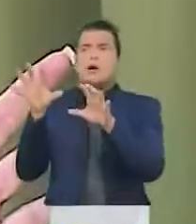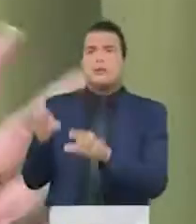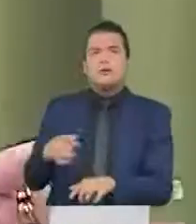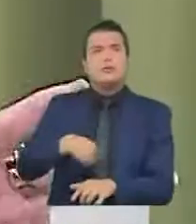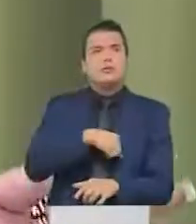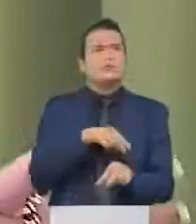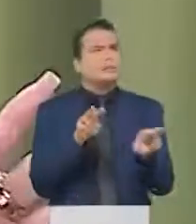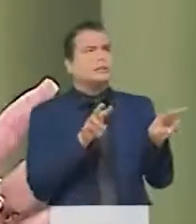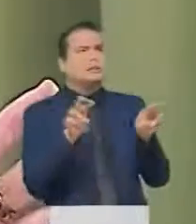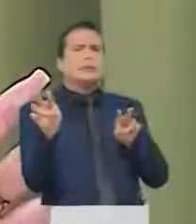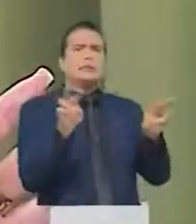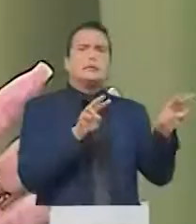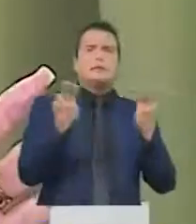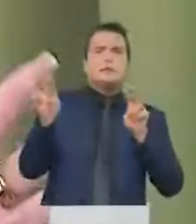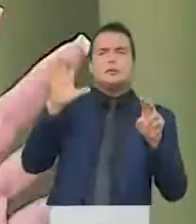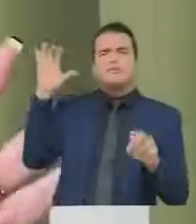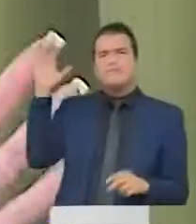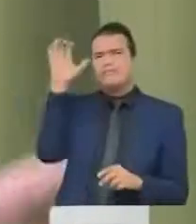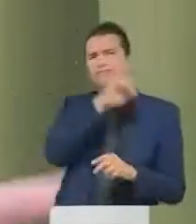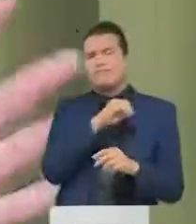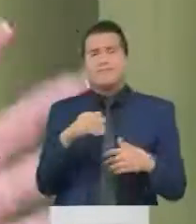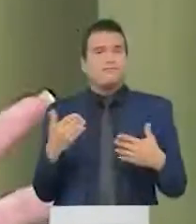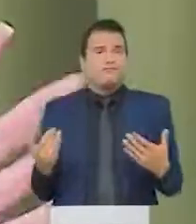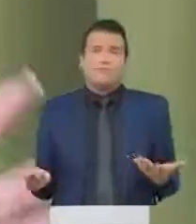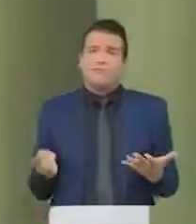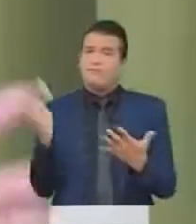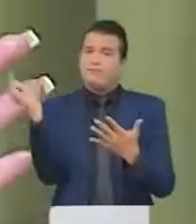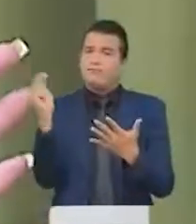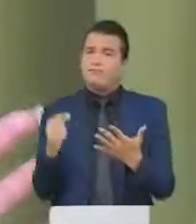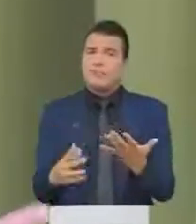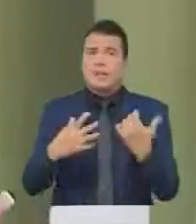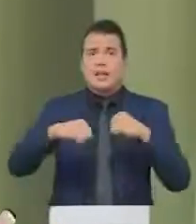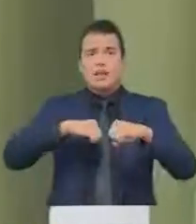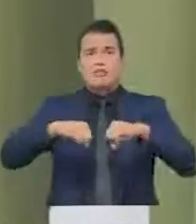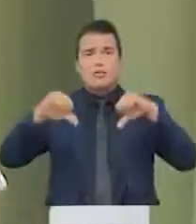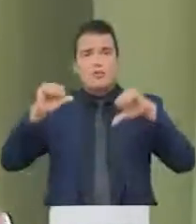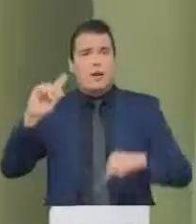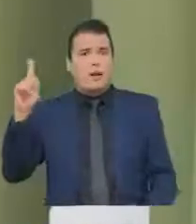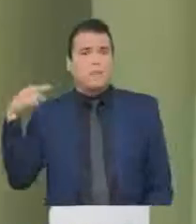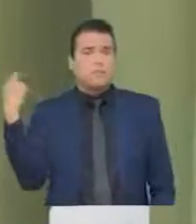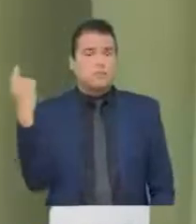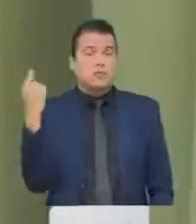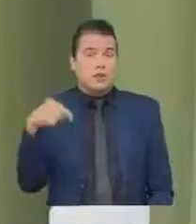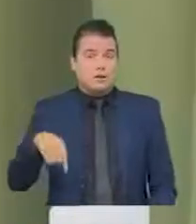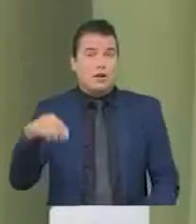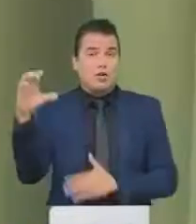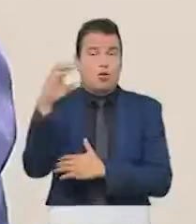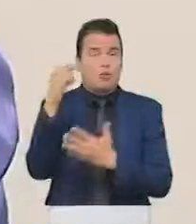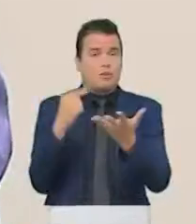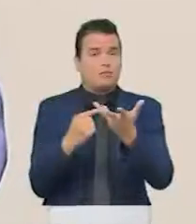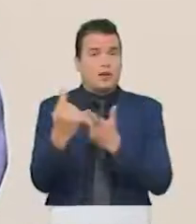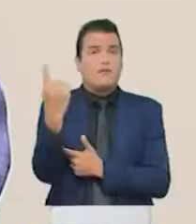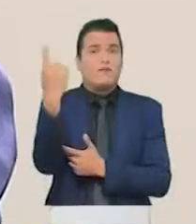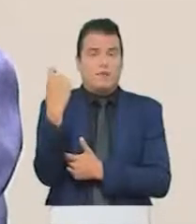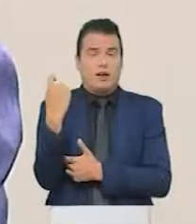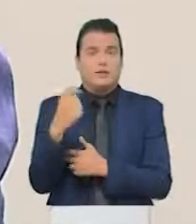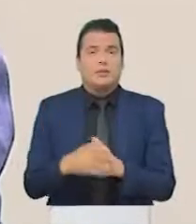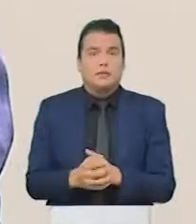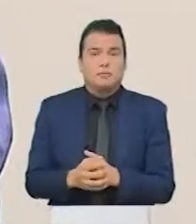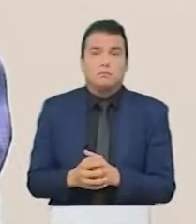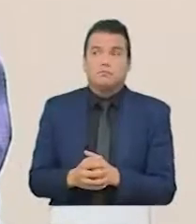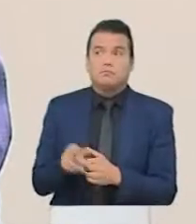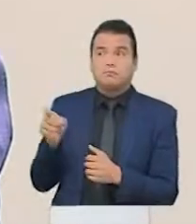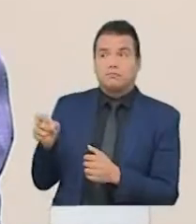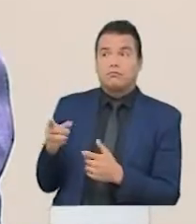colombia andando colombia sea uno no sea una cuenta de las necesidades que hoy tiene nuestro país y es muy difícil y cante